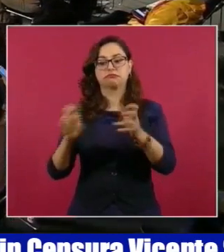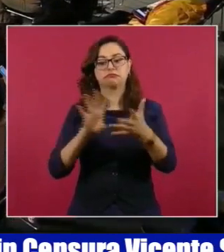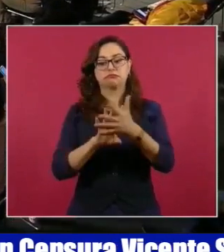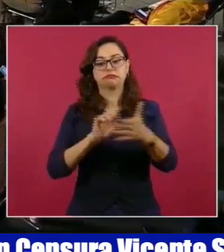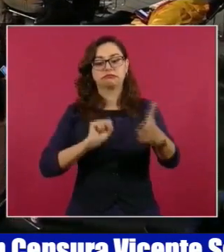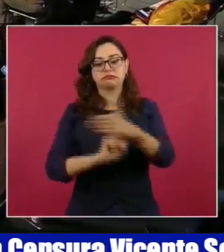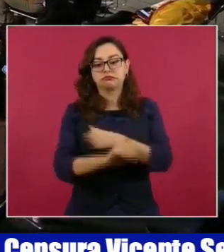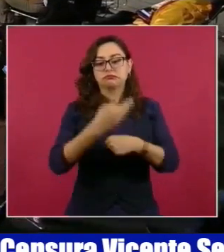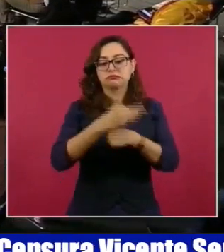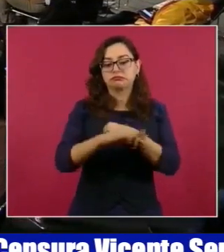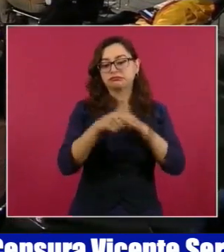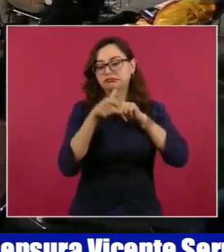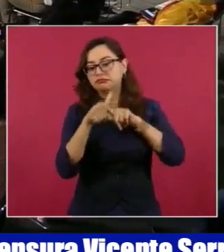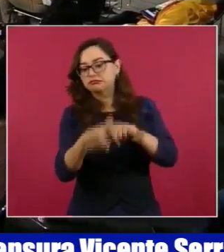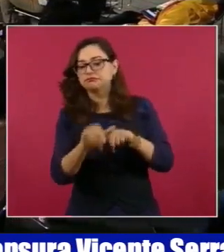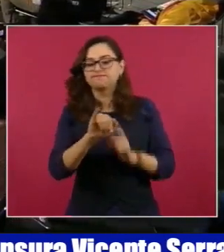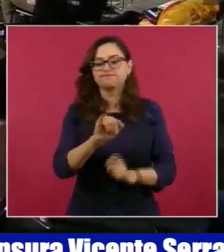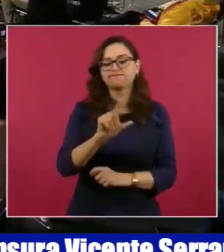vote hoy,